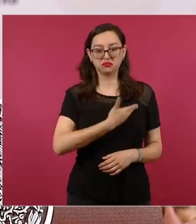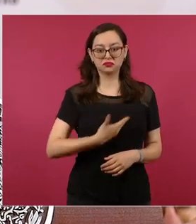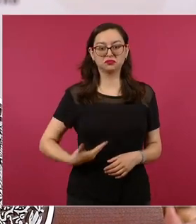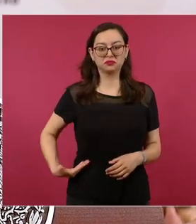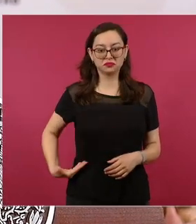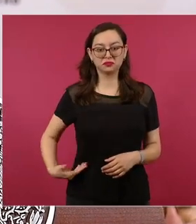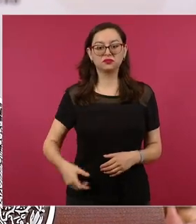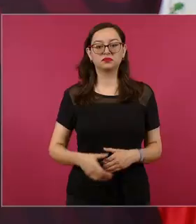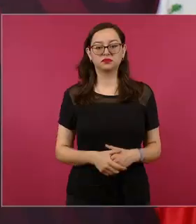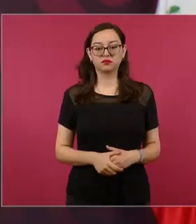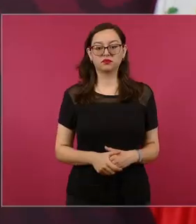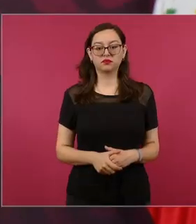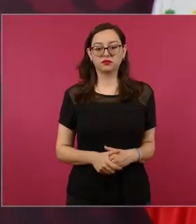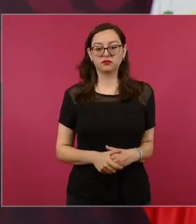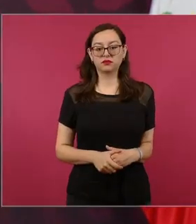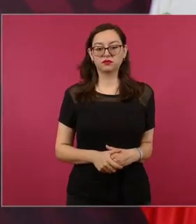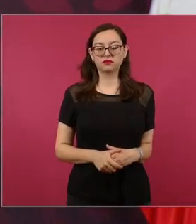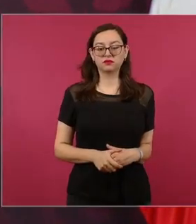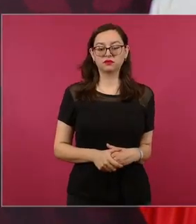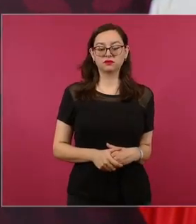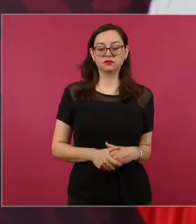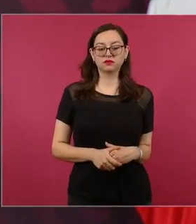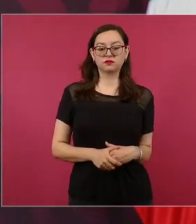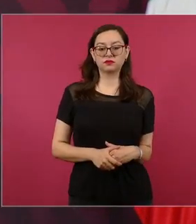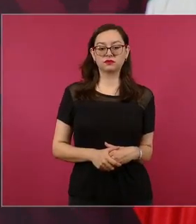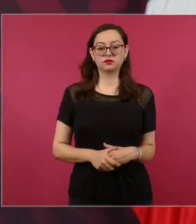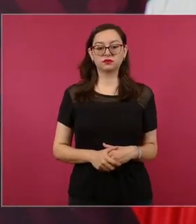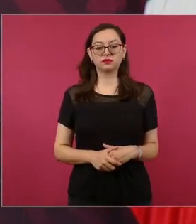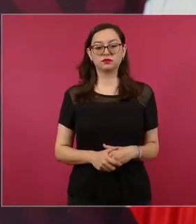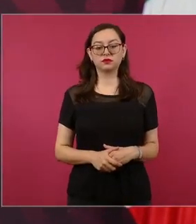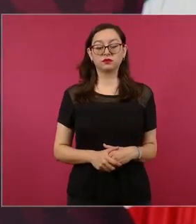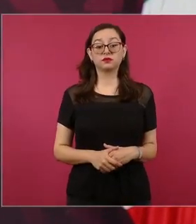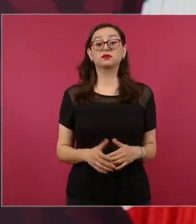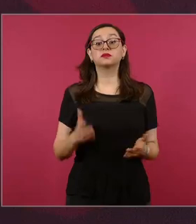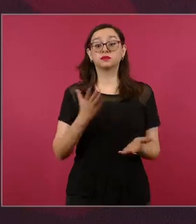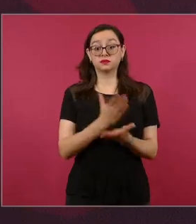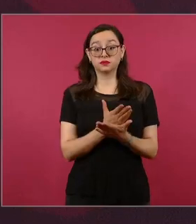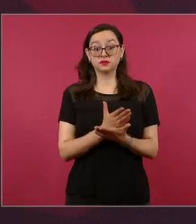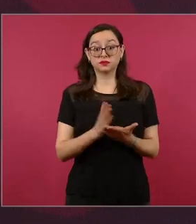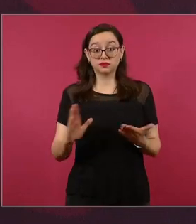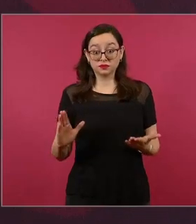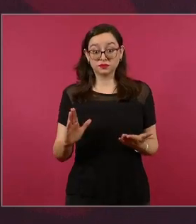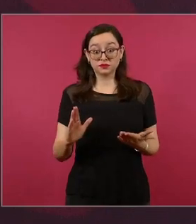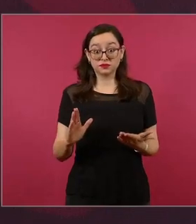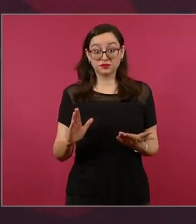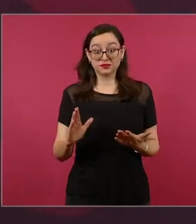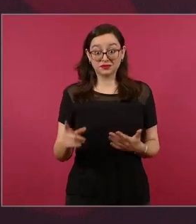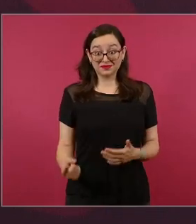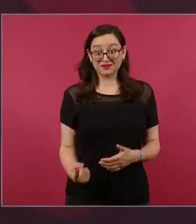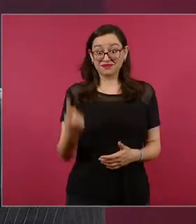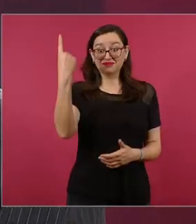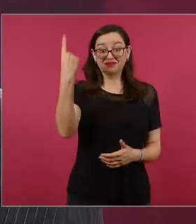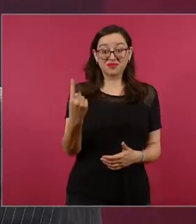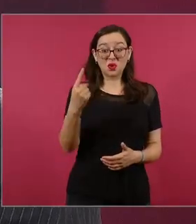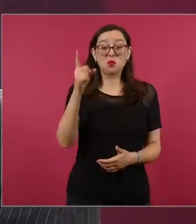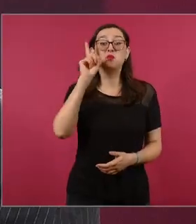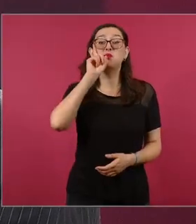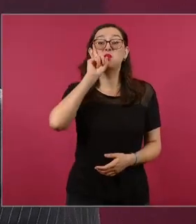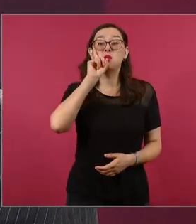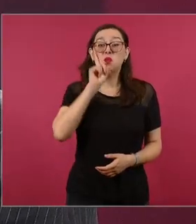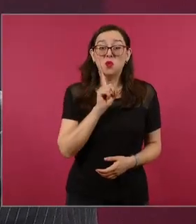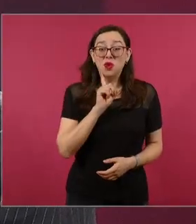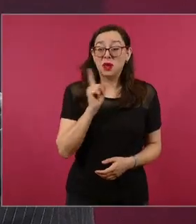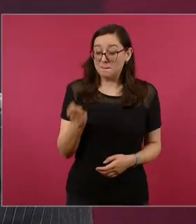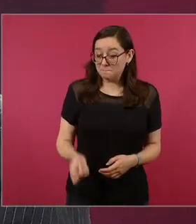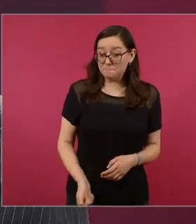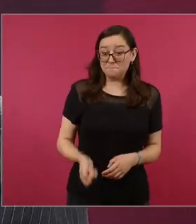no agréguenle, sino pongan en el centro de que es la primera mujer presidenta de